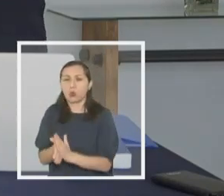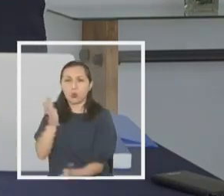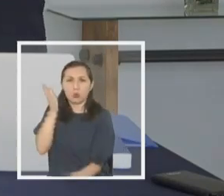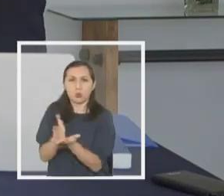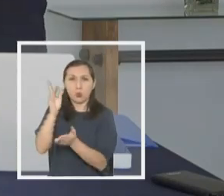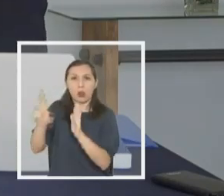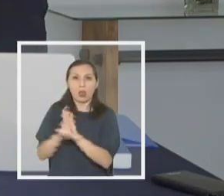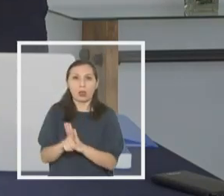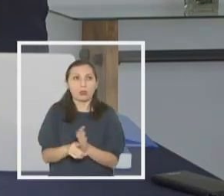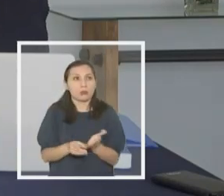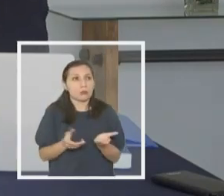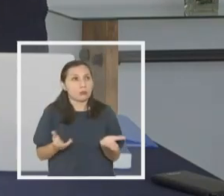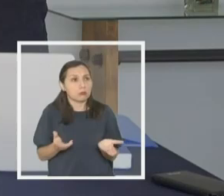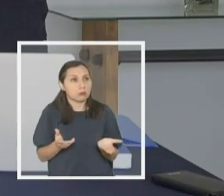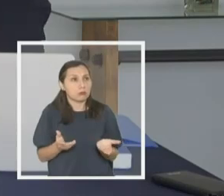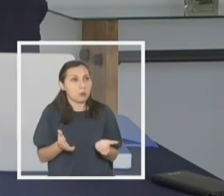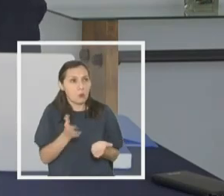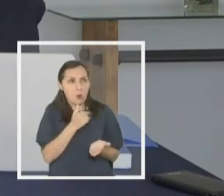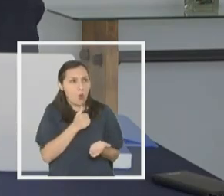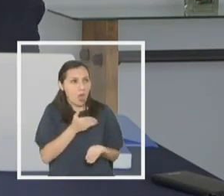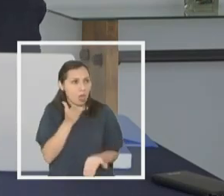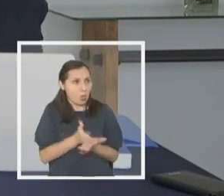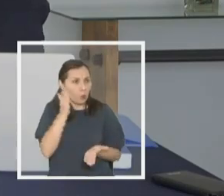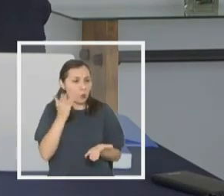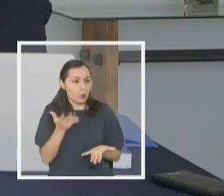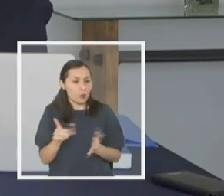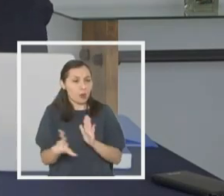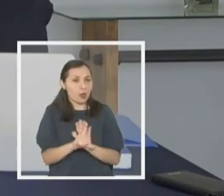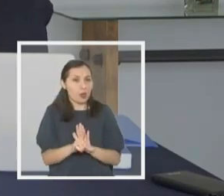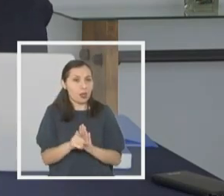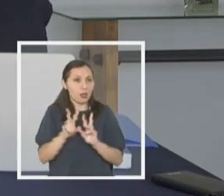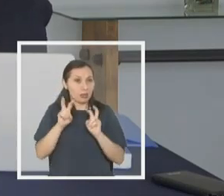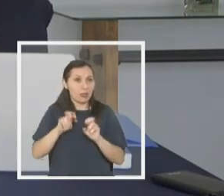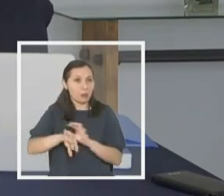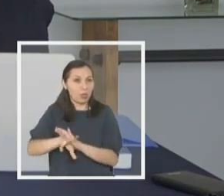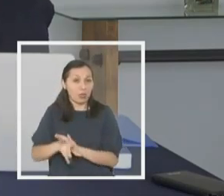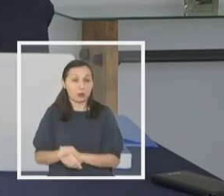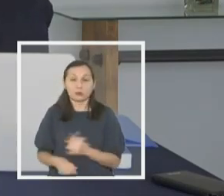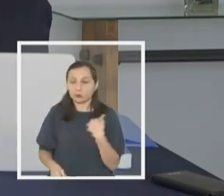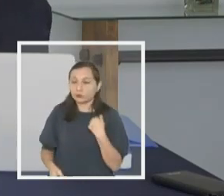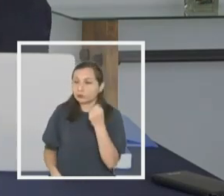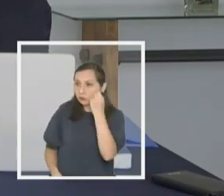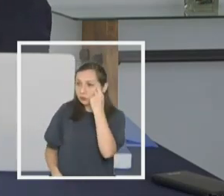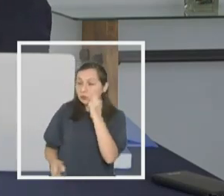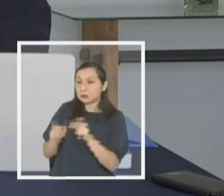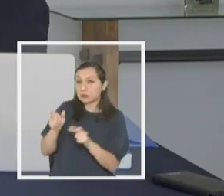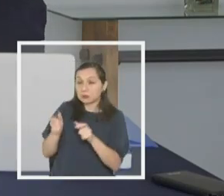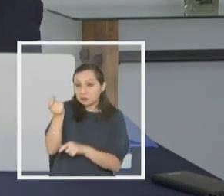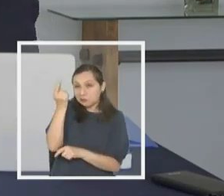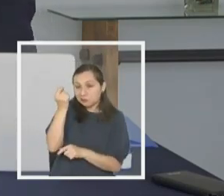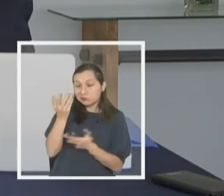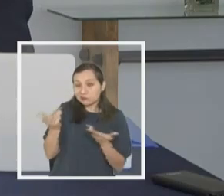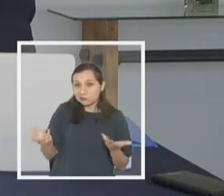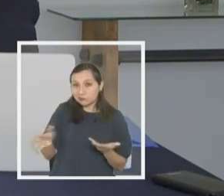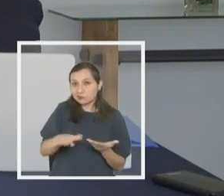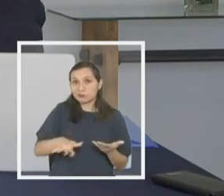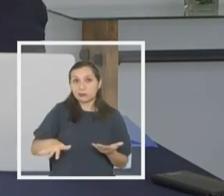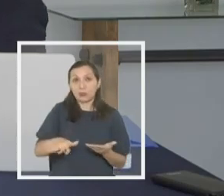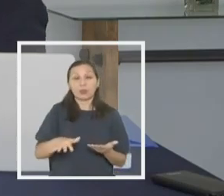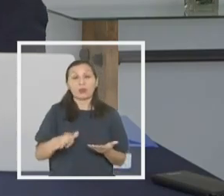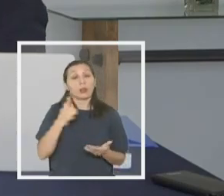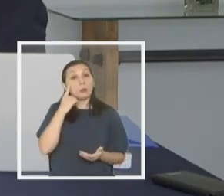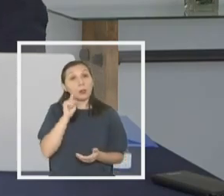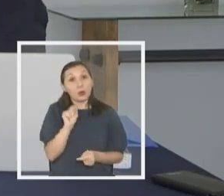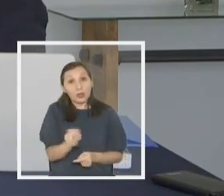la gente dice, bueno, el peso de la ley no es tan duro hoy día para con los delincuentes, ¿no? Mire, yo entiendo esas percepciones, pero cuando uno,